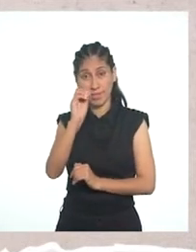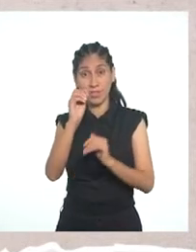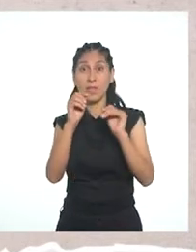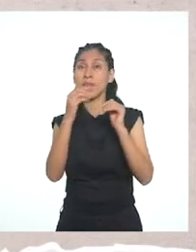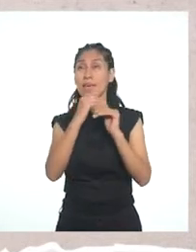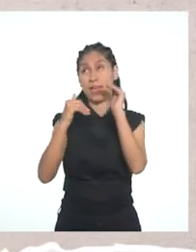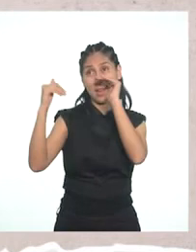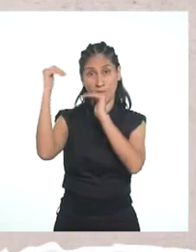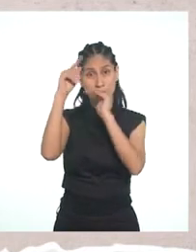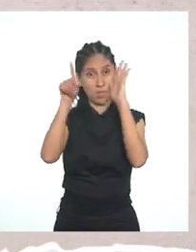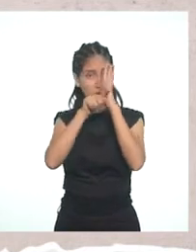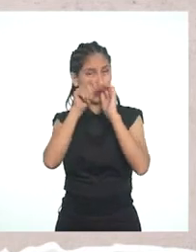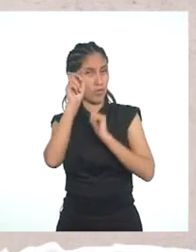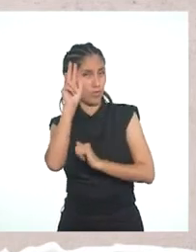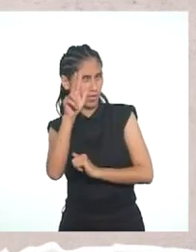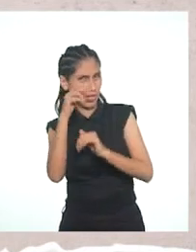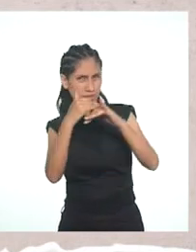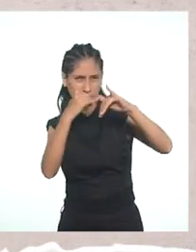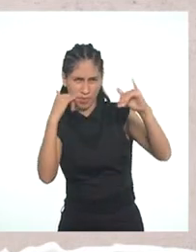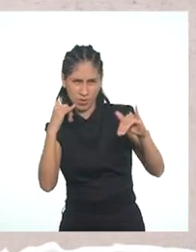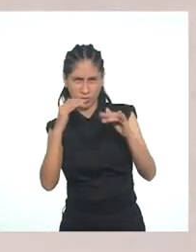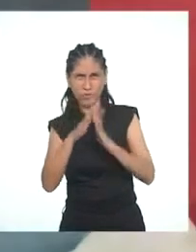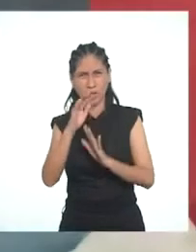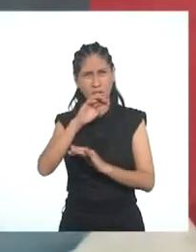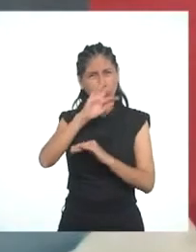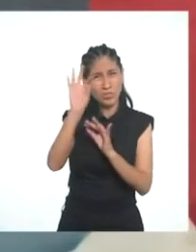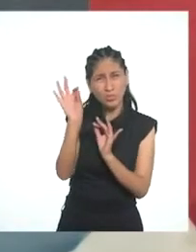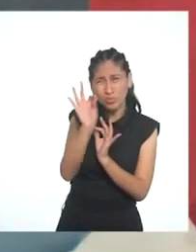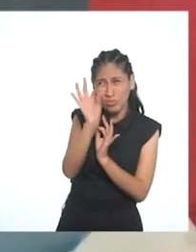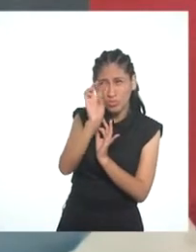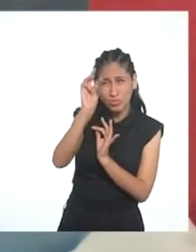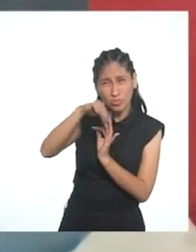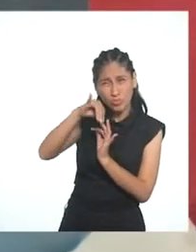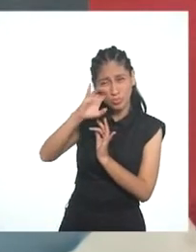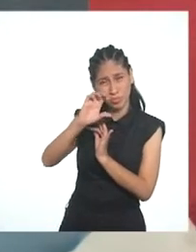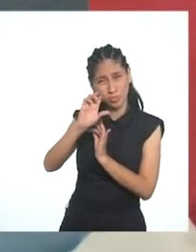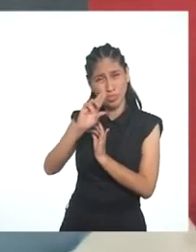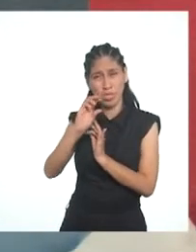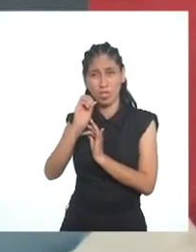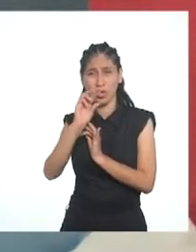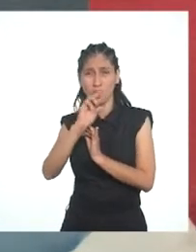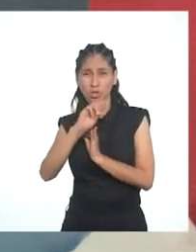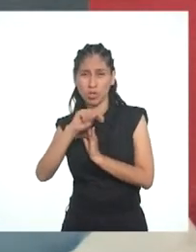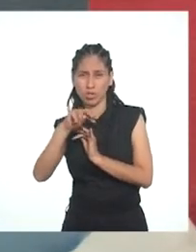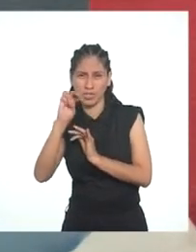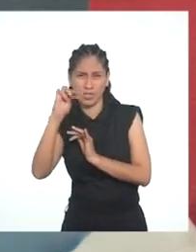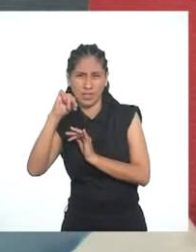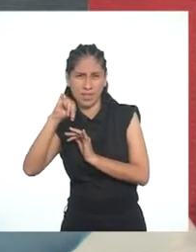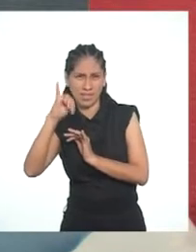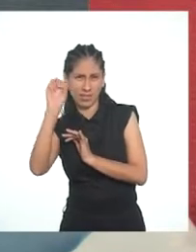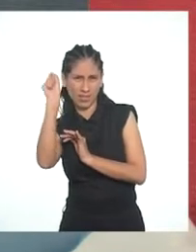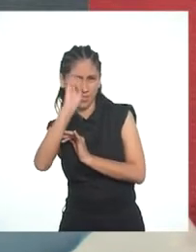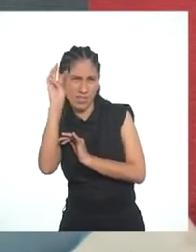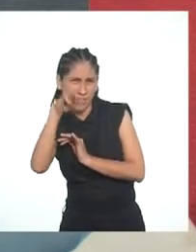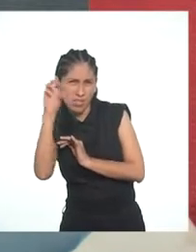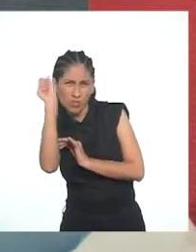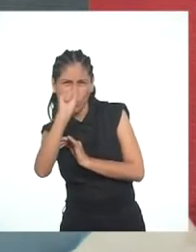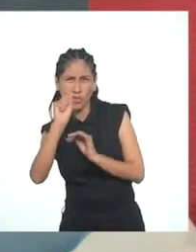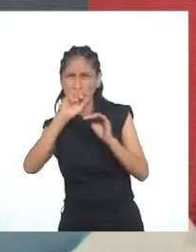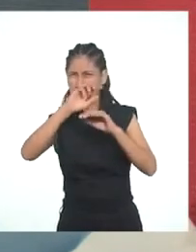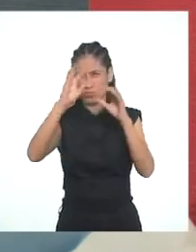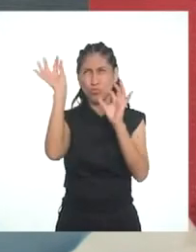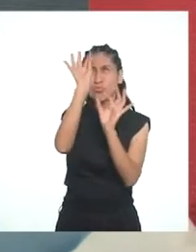3 metros. Los microorganismos se encuentran por todo el planeta. El hombre se encuentra rodeado de microorganismos y convive con